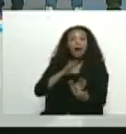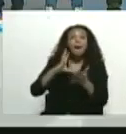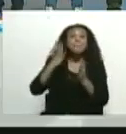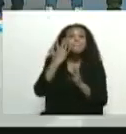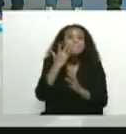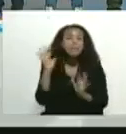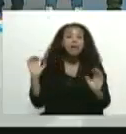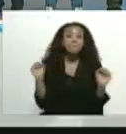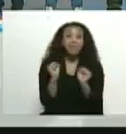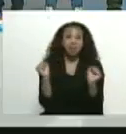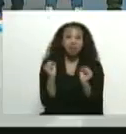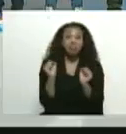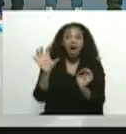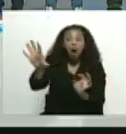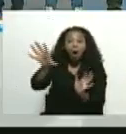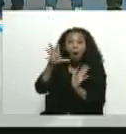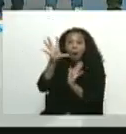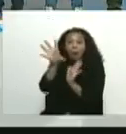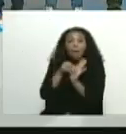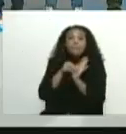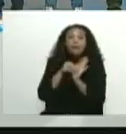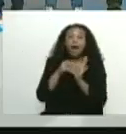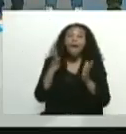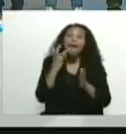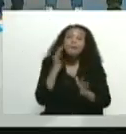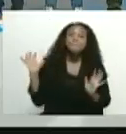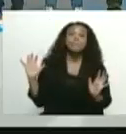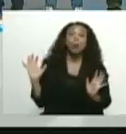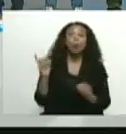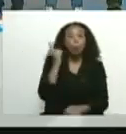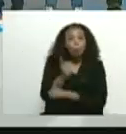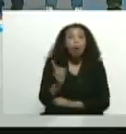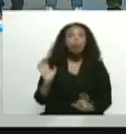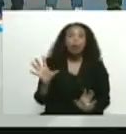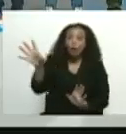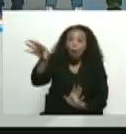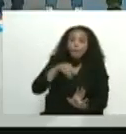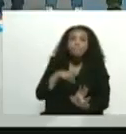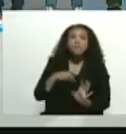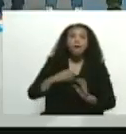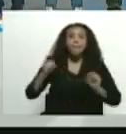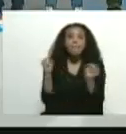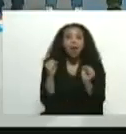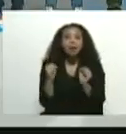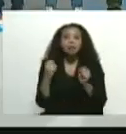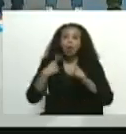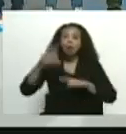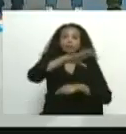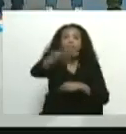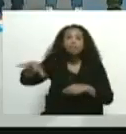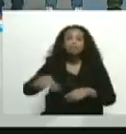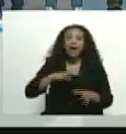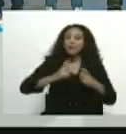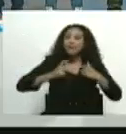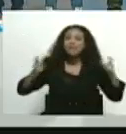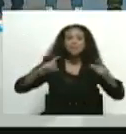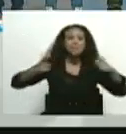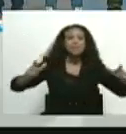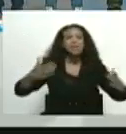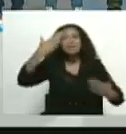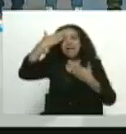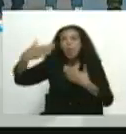los estados del país. Ajá, es una orden, pues, a cumplirla. Mi saludo a